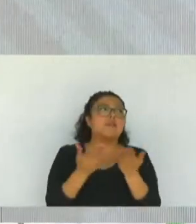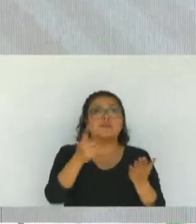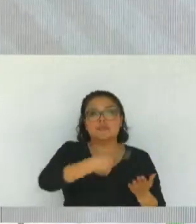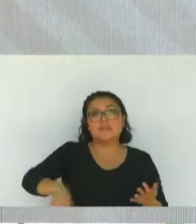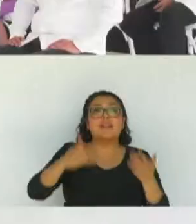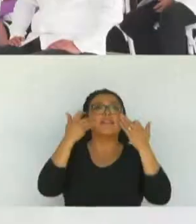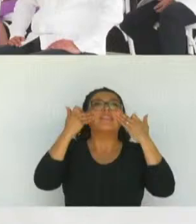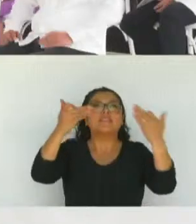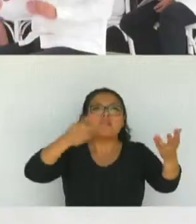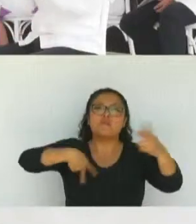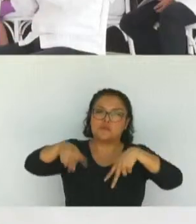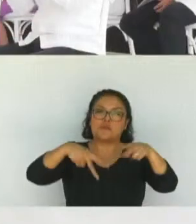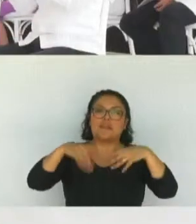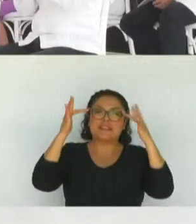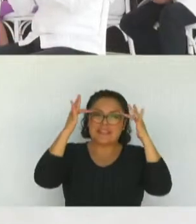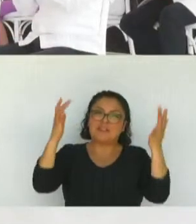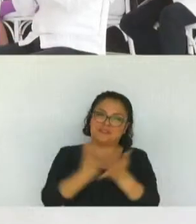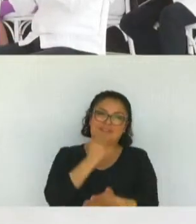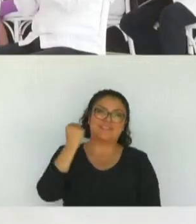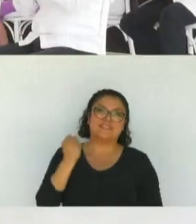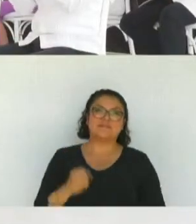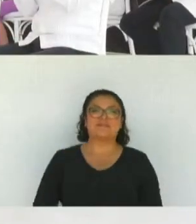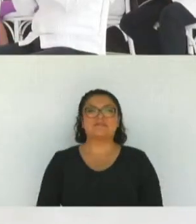que pueda.